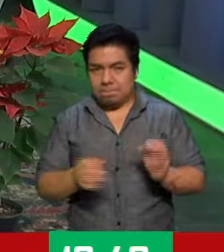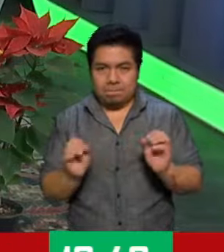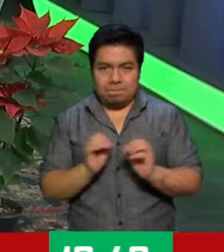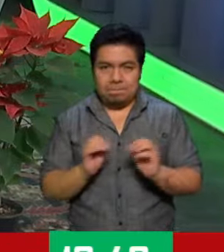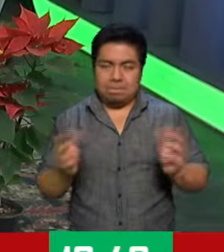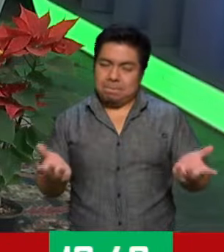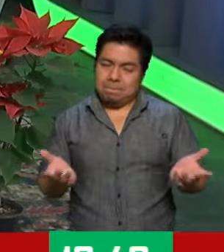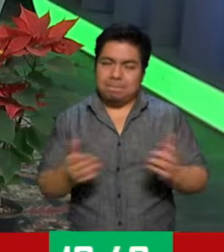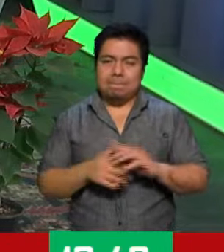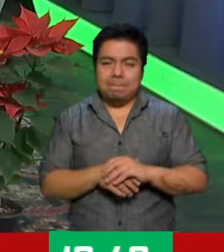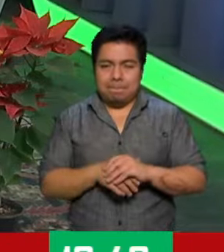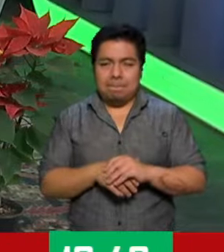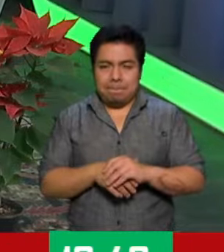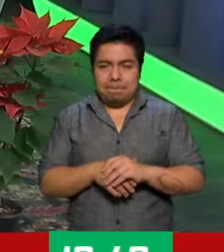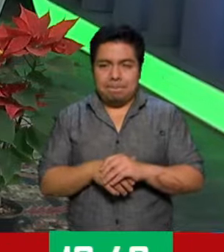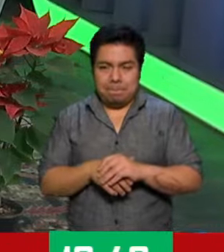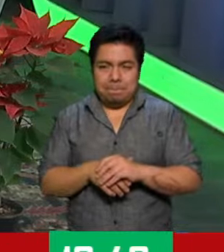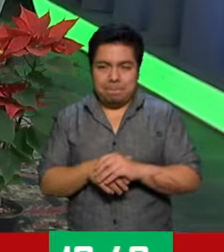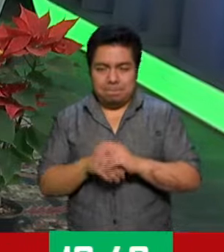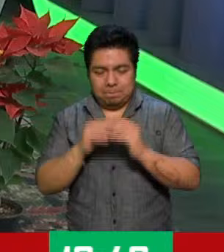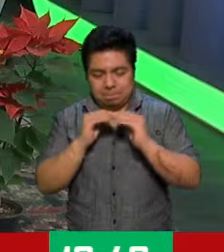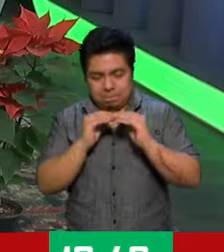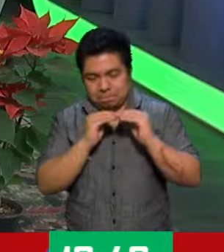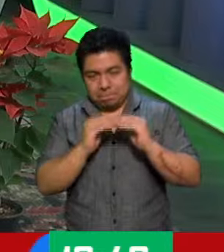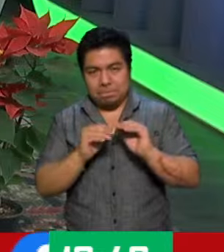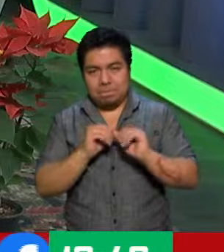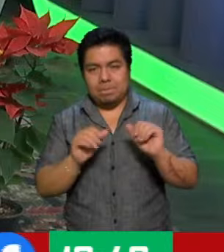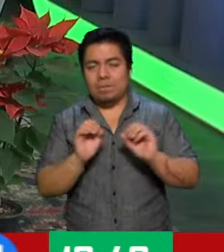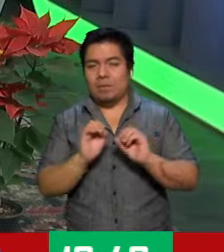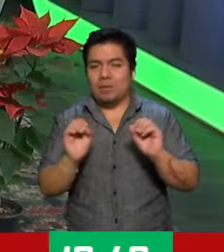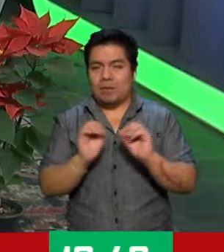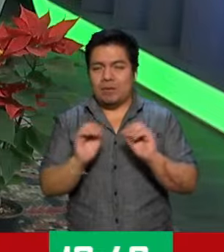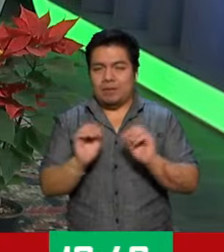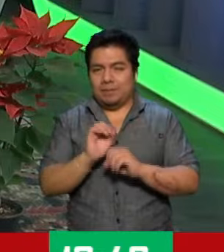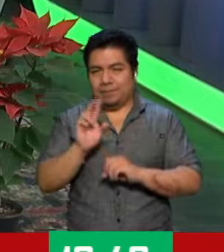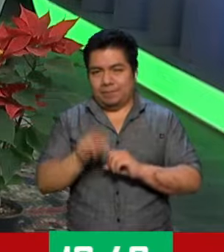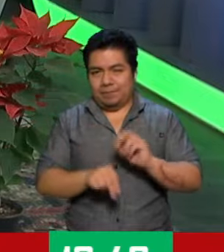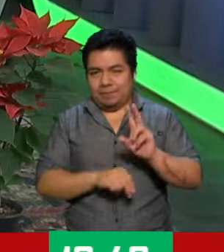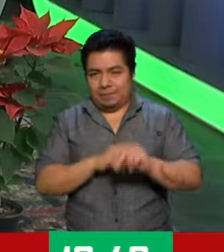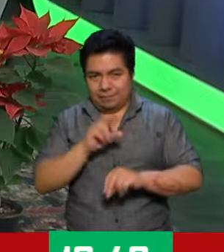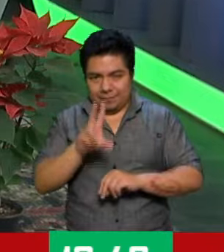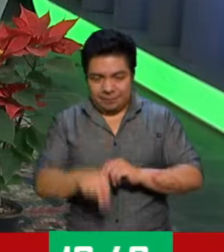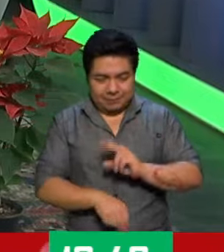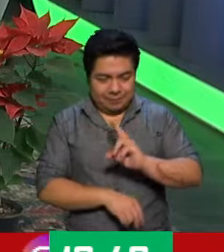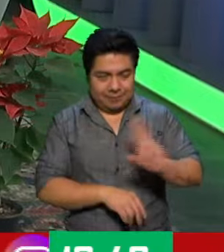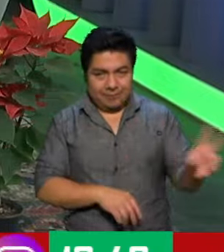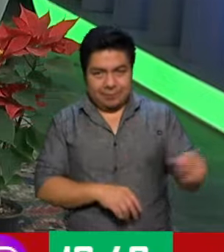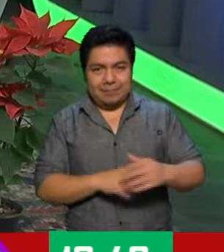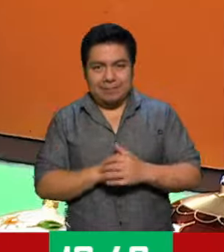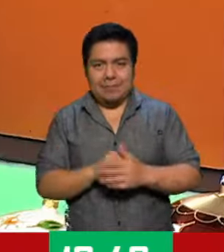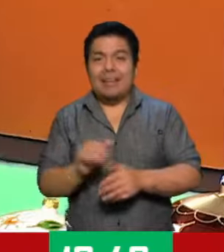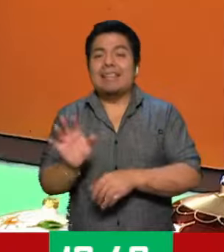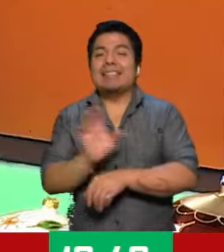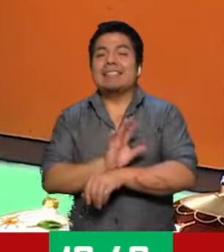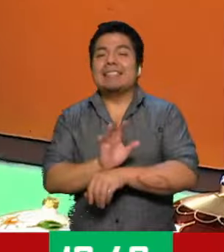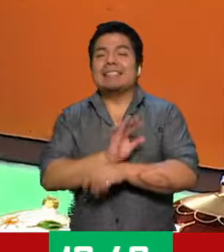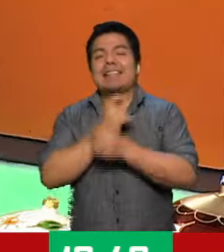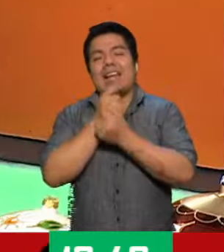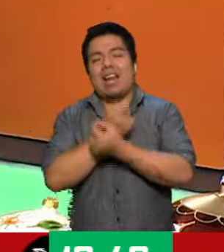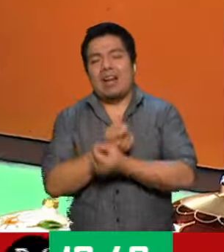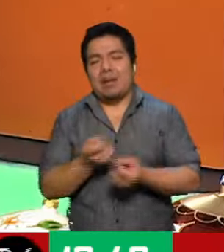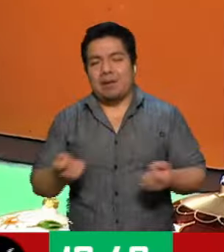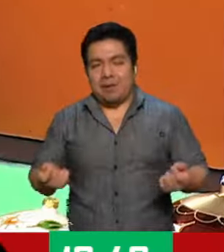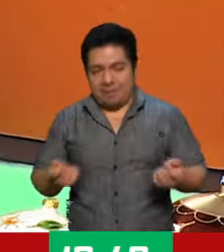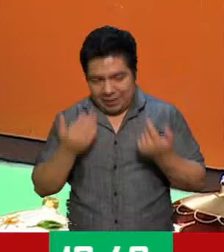No, por. Cine por. A todas, parejo, sin racismo. No, de ese no queremos. Ah, no. De ese no. Es cine por infancias y para infancias. Por y